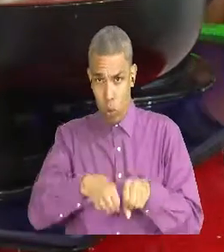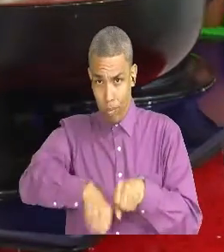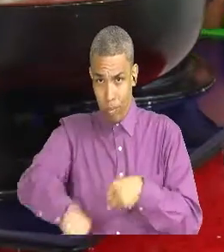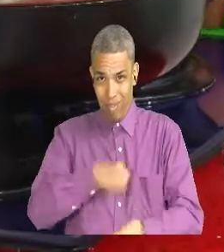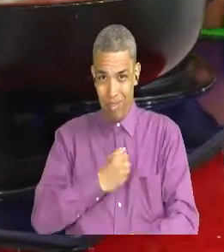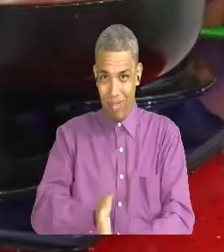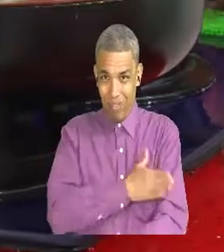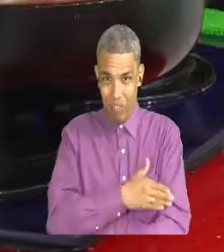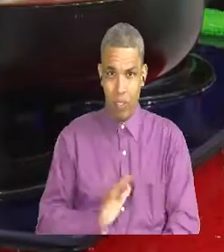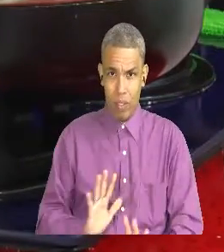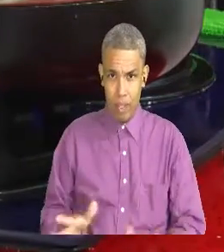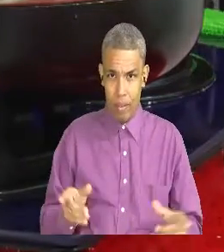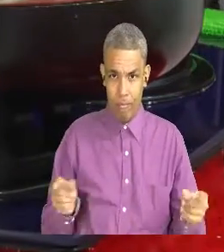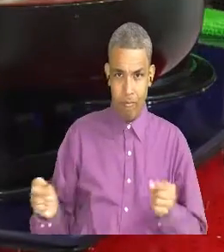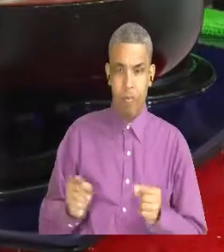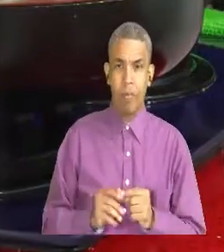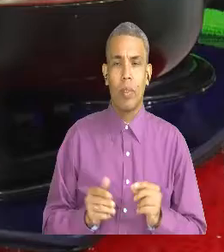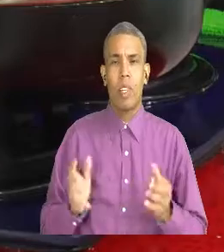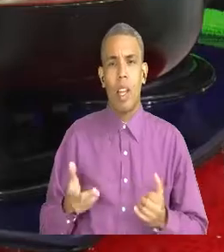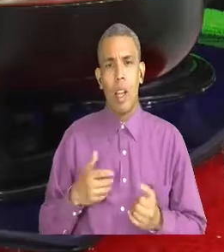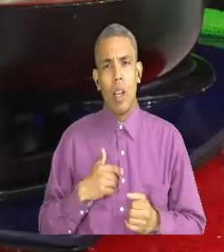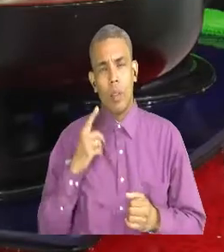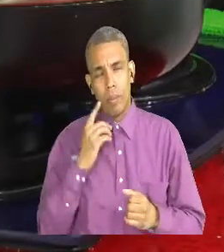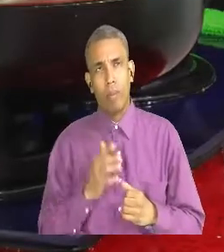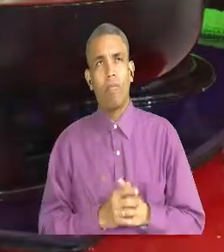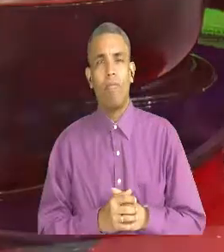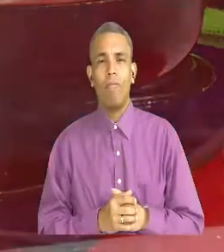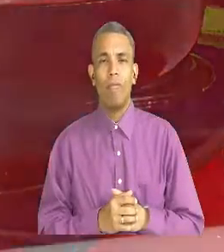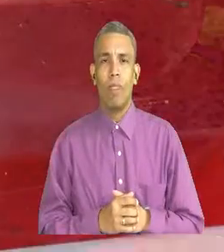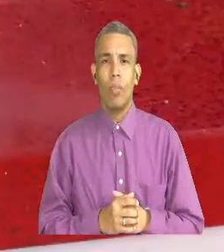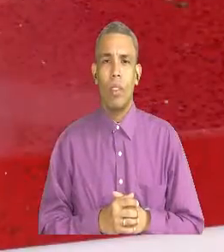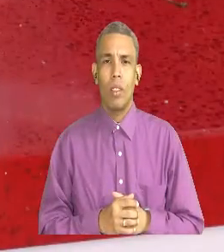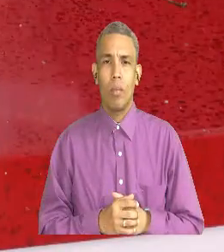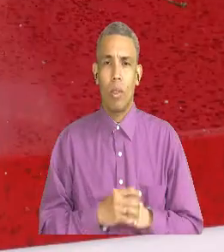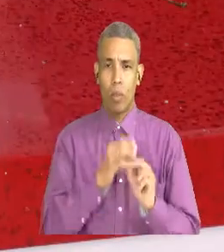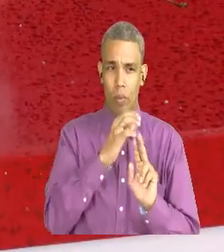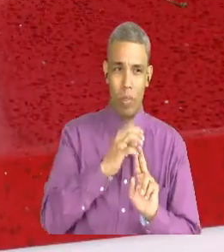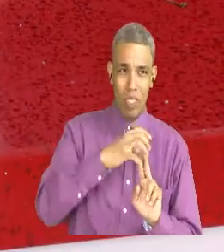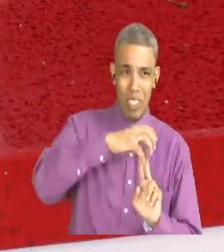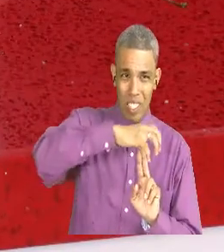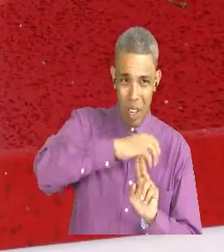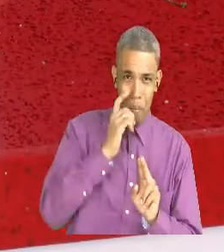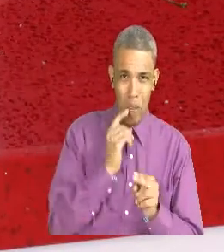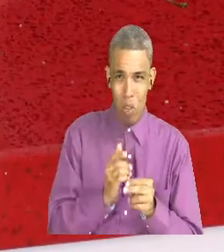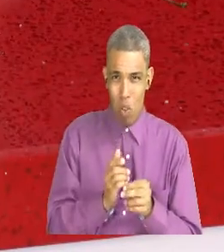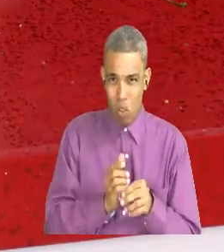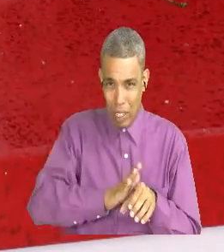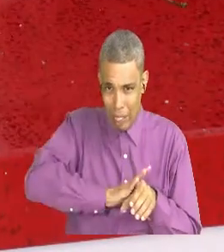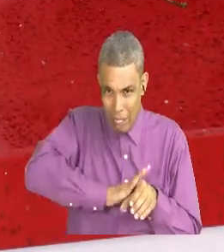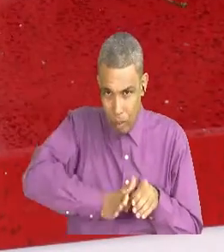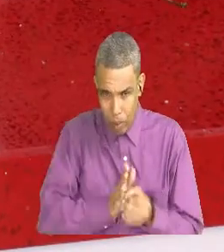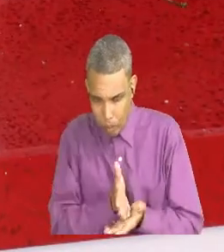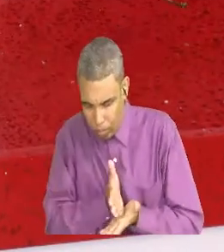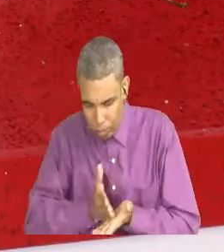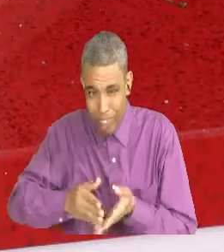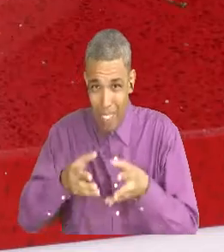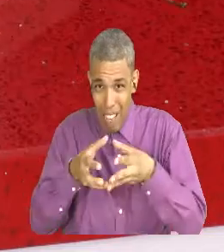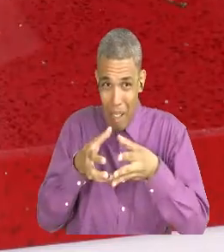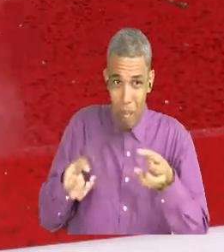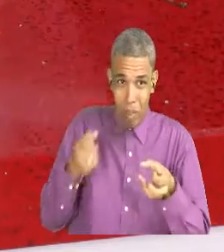el champiñón, el calabacín, y como es una salsa napolitana que va a base de tomate, le vamos a adicionar tomate. Entonces cogemos